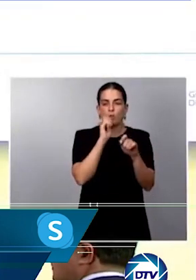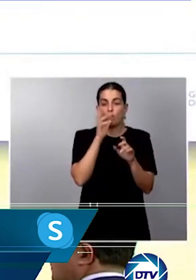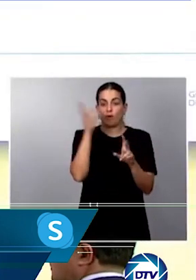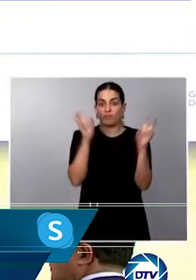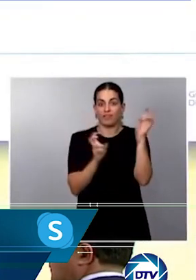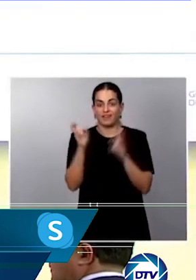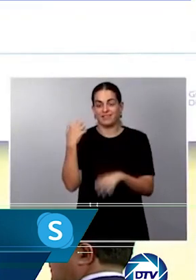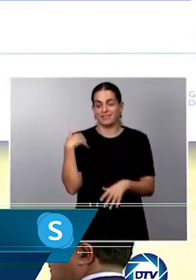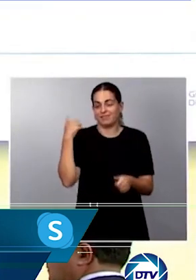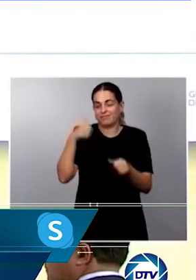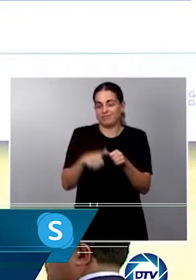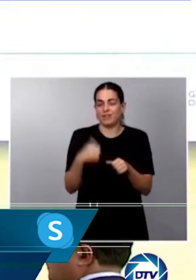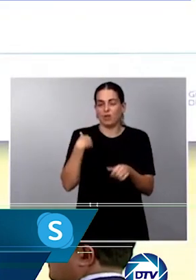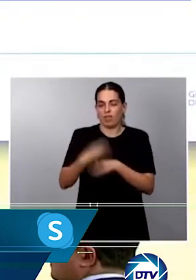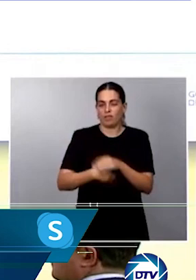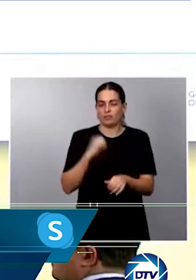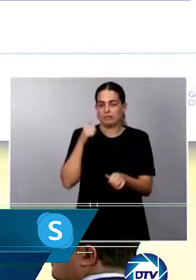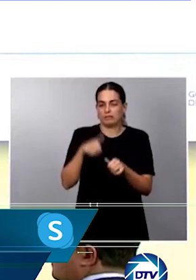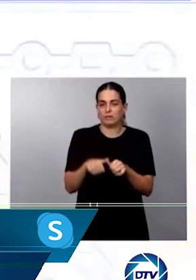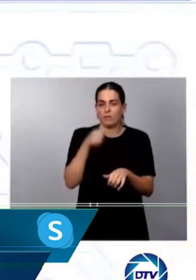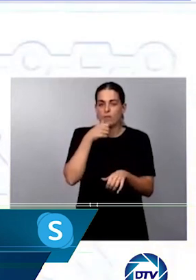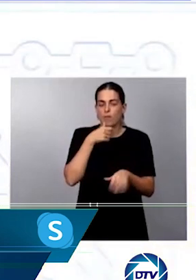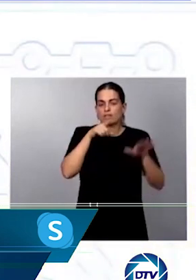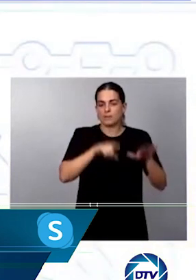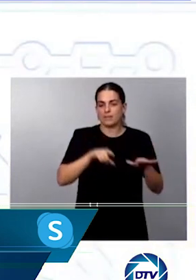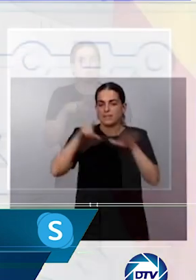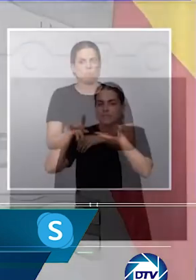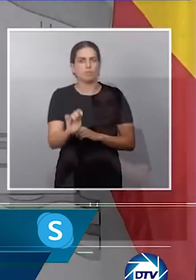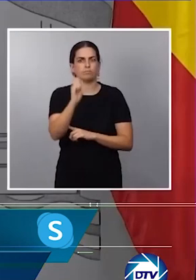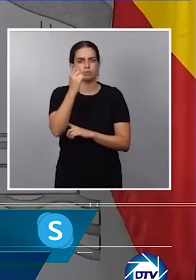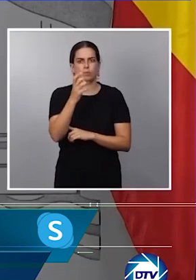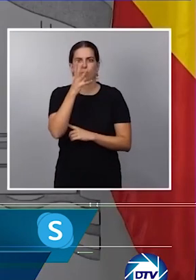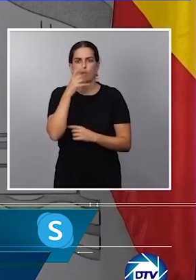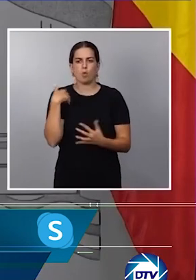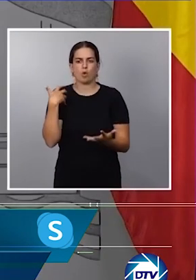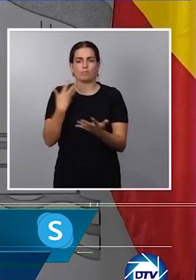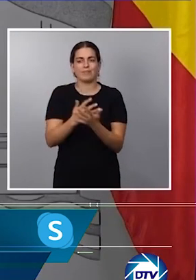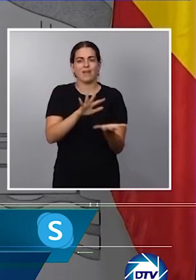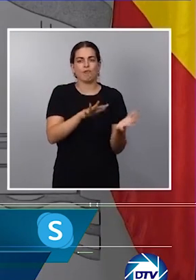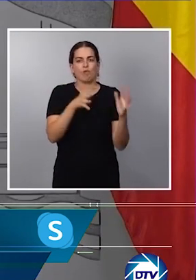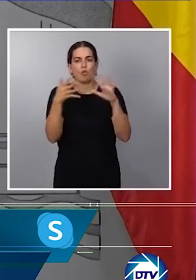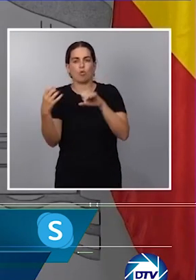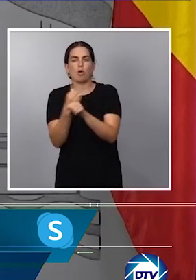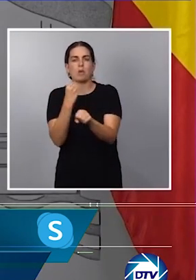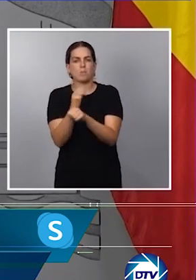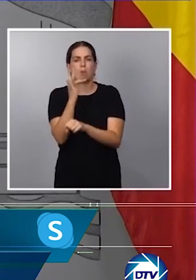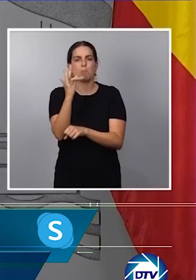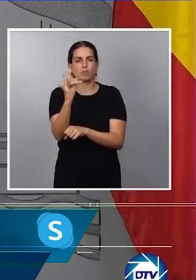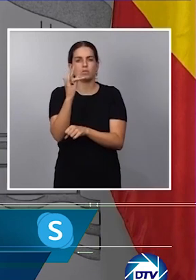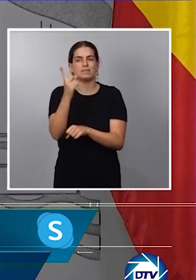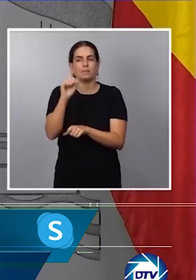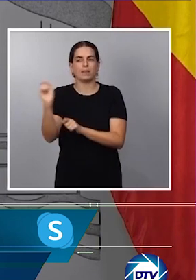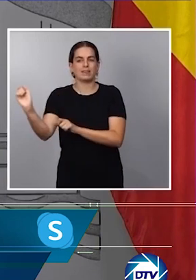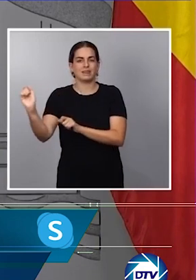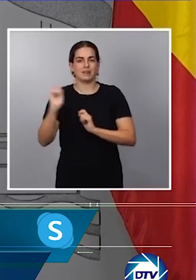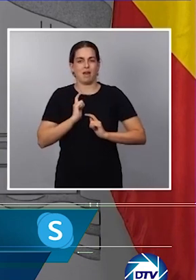reciente, haber aumentado la deuda más de 200.000 millones, la economía está todavía por detrás del Producto Interior